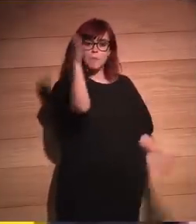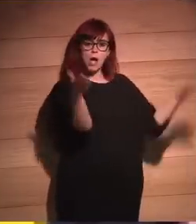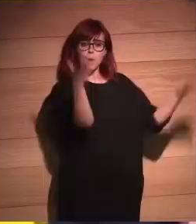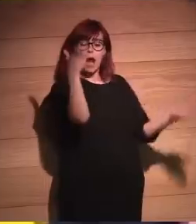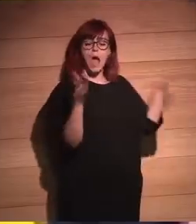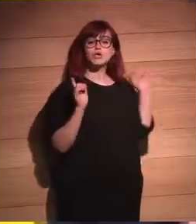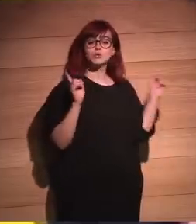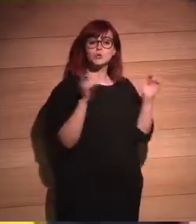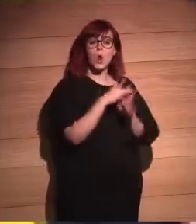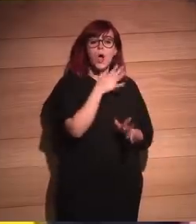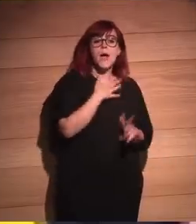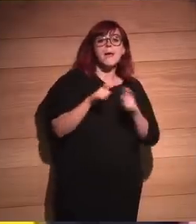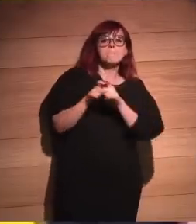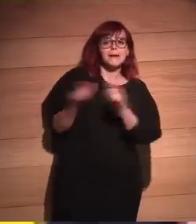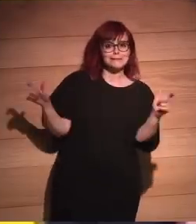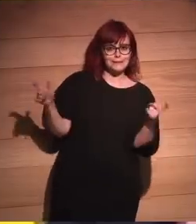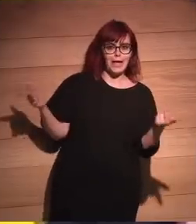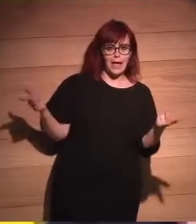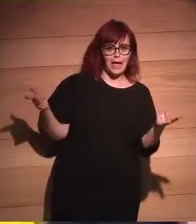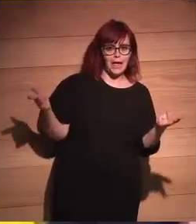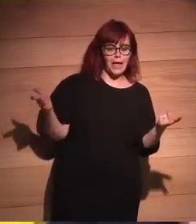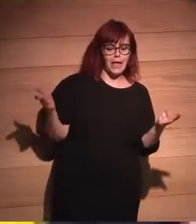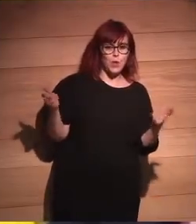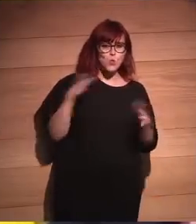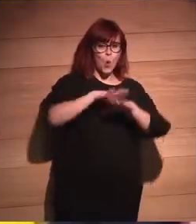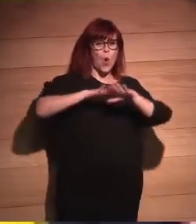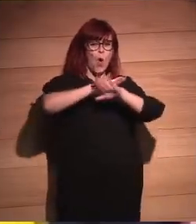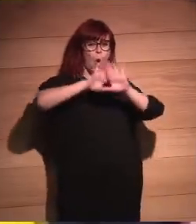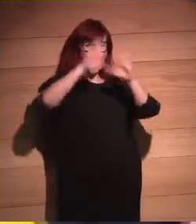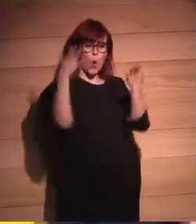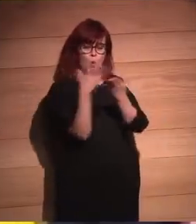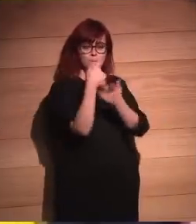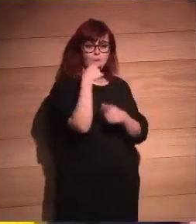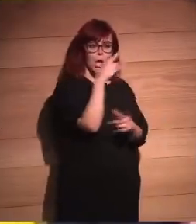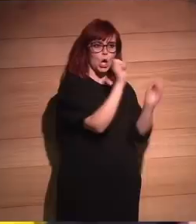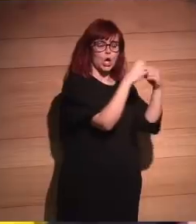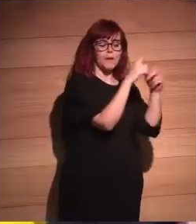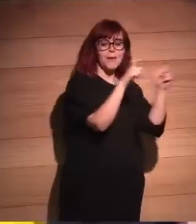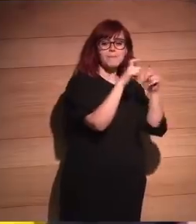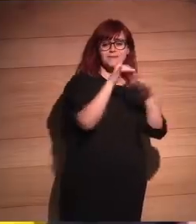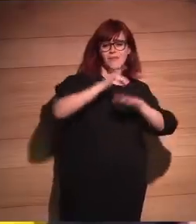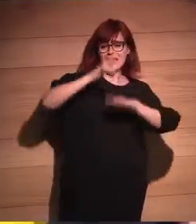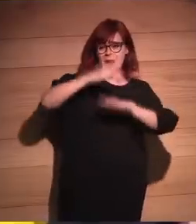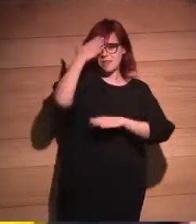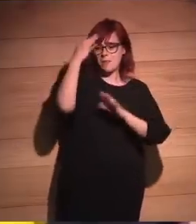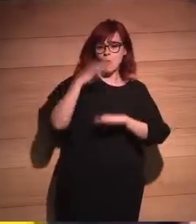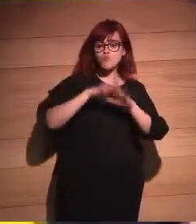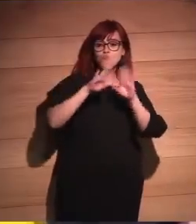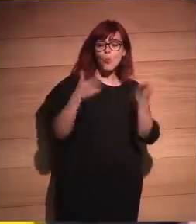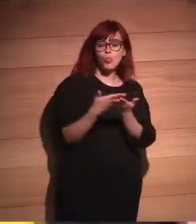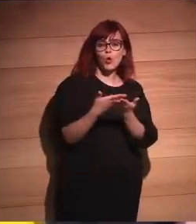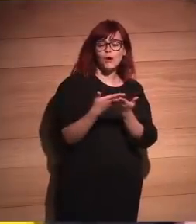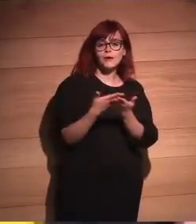compara solo con lo que es una empresa, ¿no? Y de las 20 empresas digitales principales del